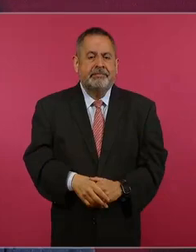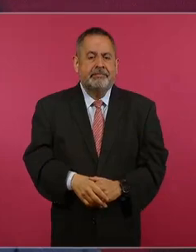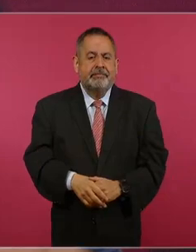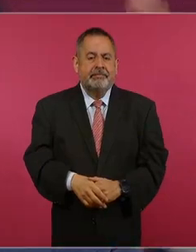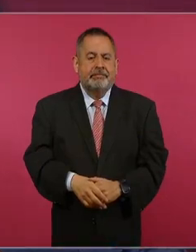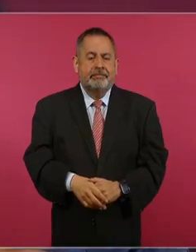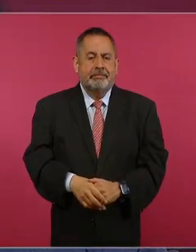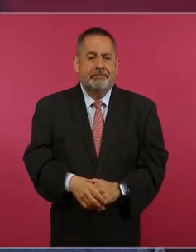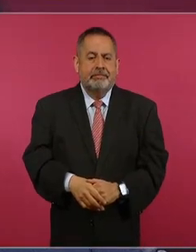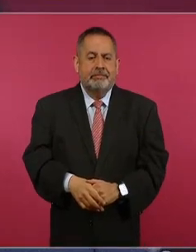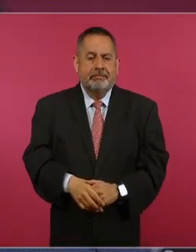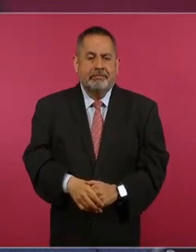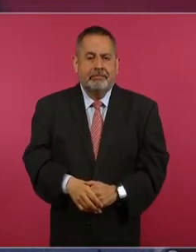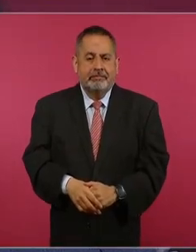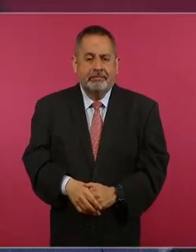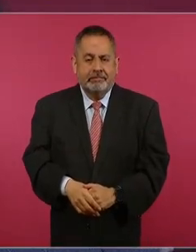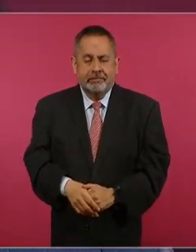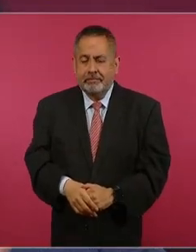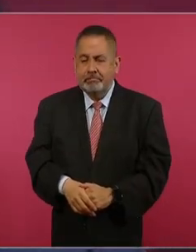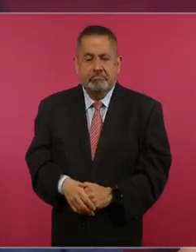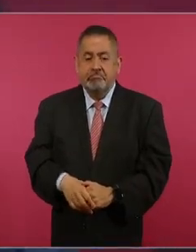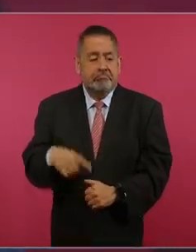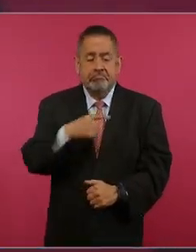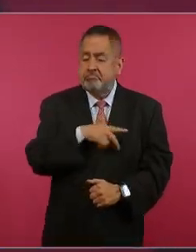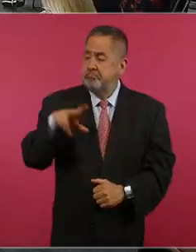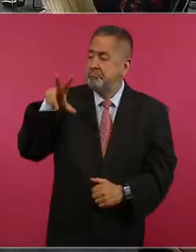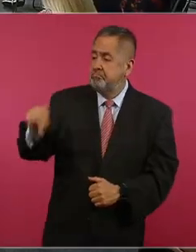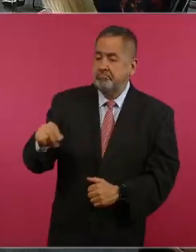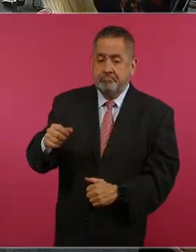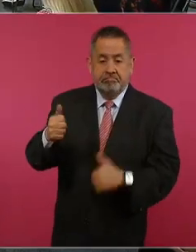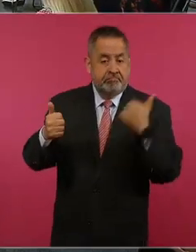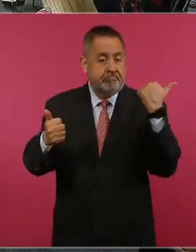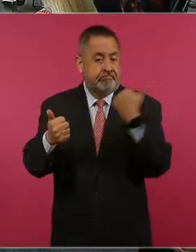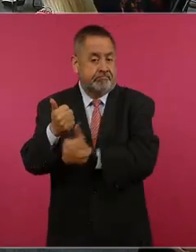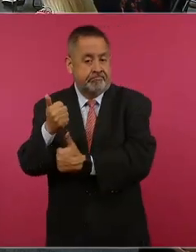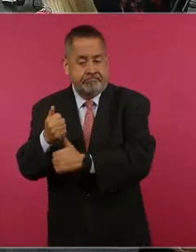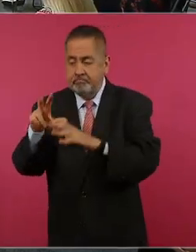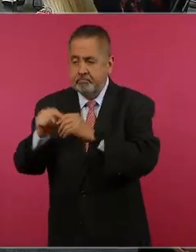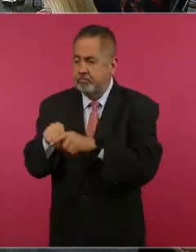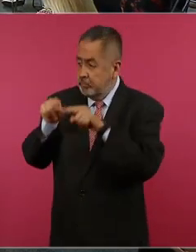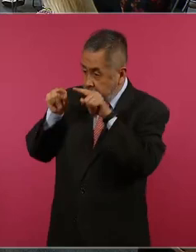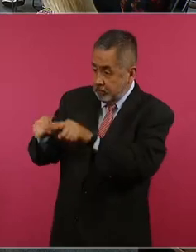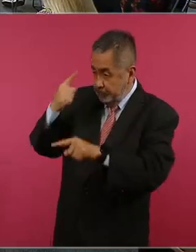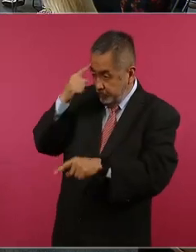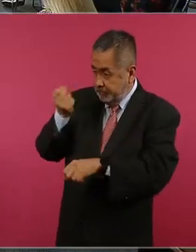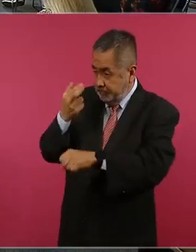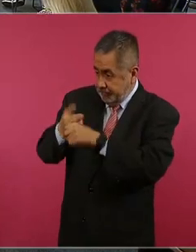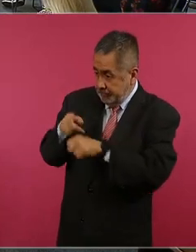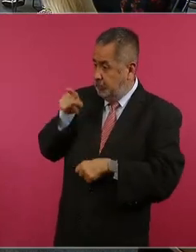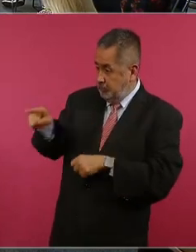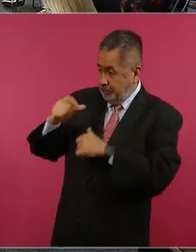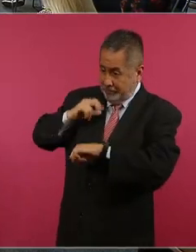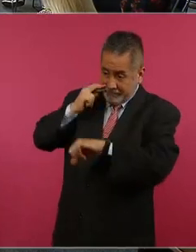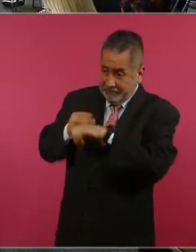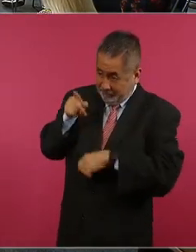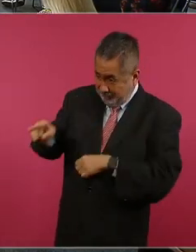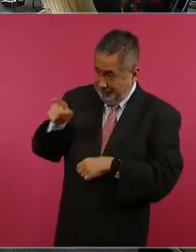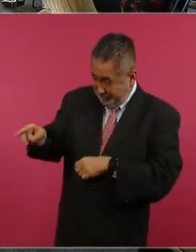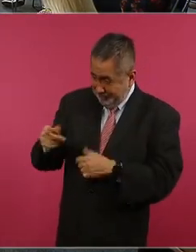No pasa a la defensa, se queda en tu secretaría,